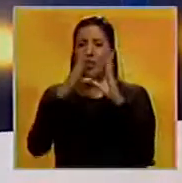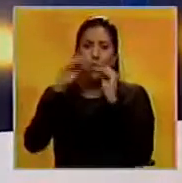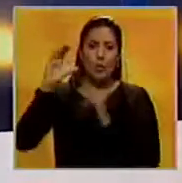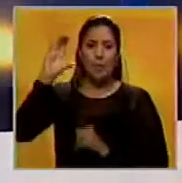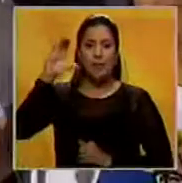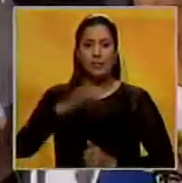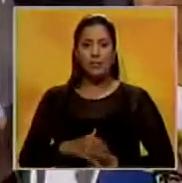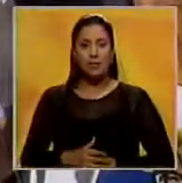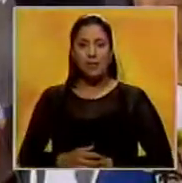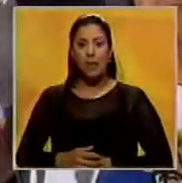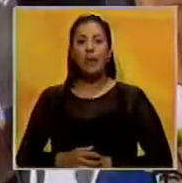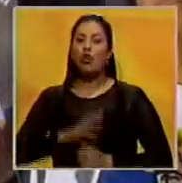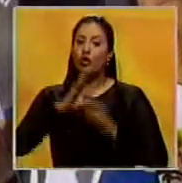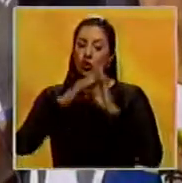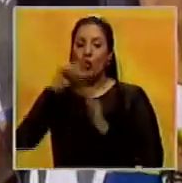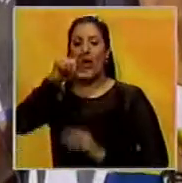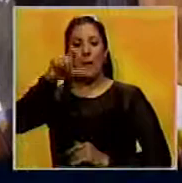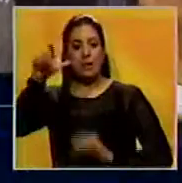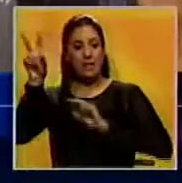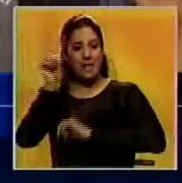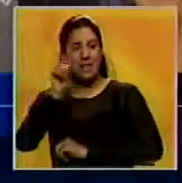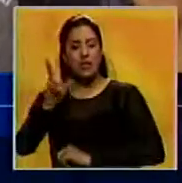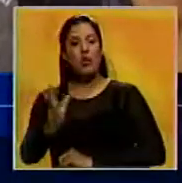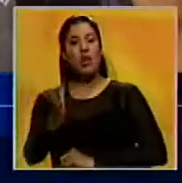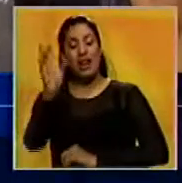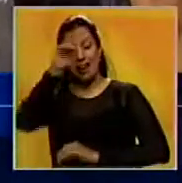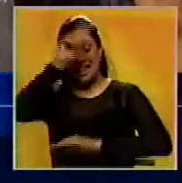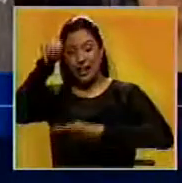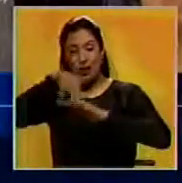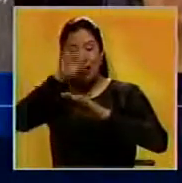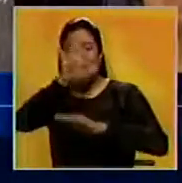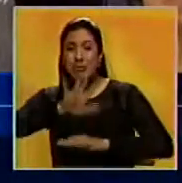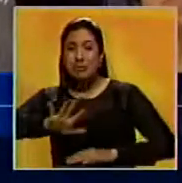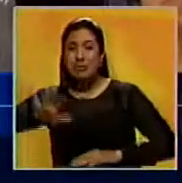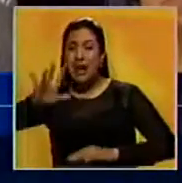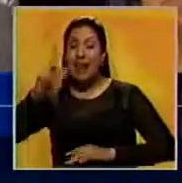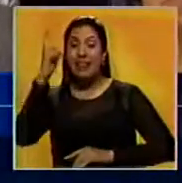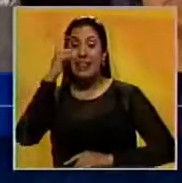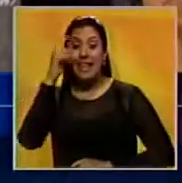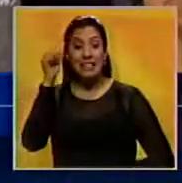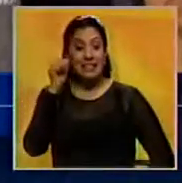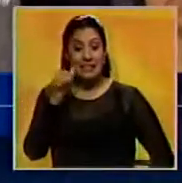el país. Prepararnos todos los venezolanos a nivel nacional para que